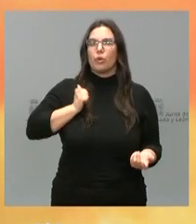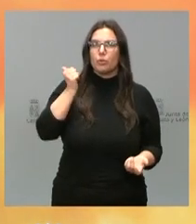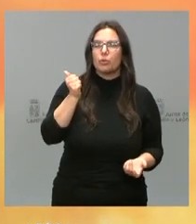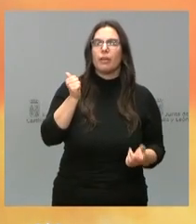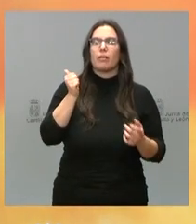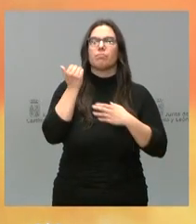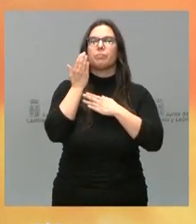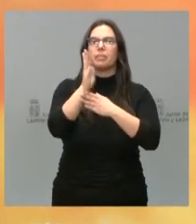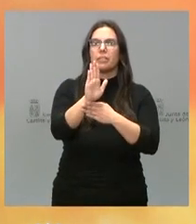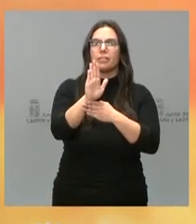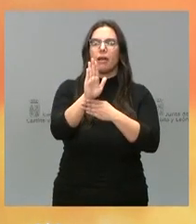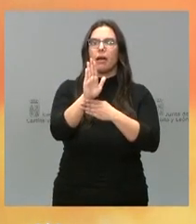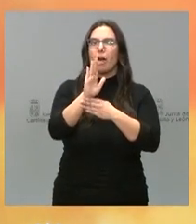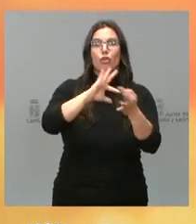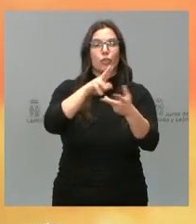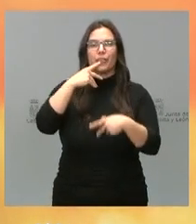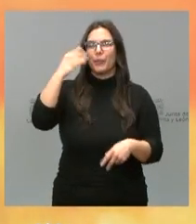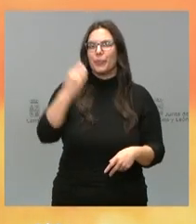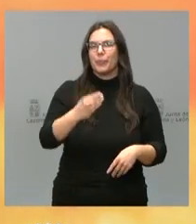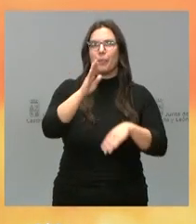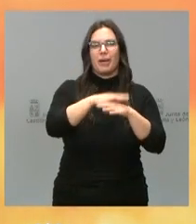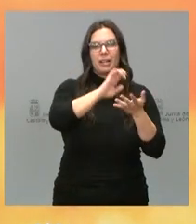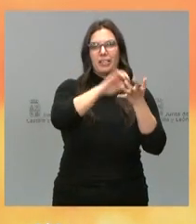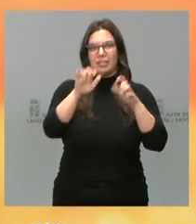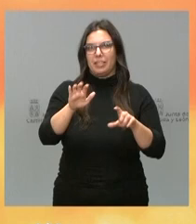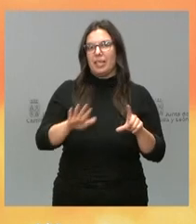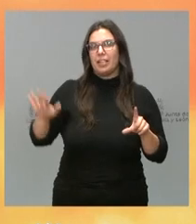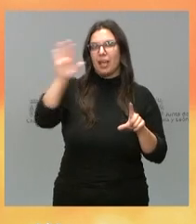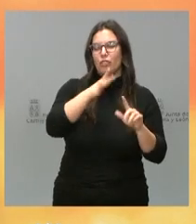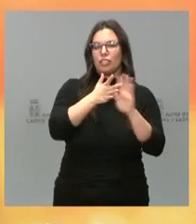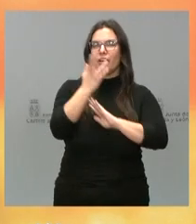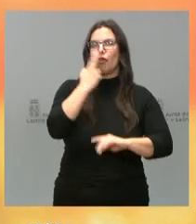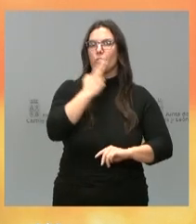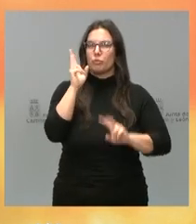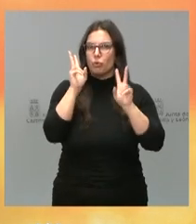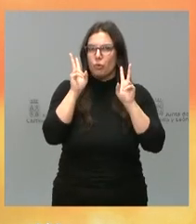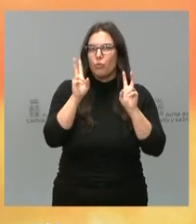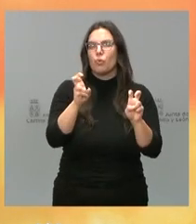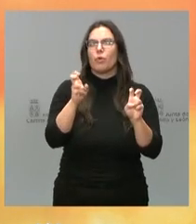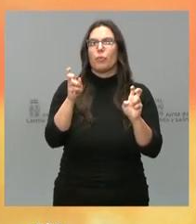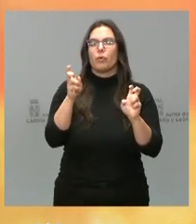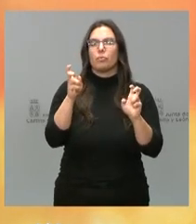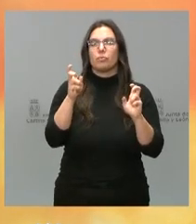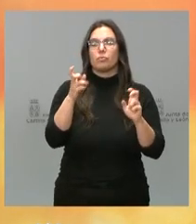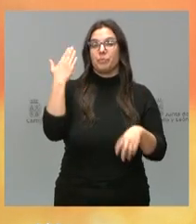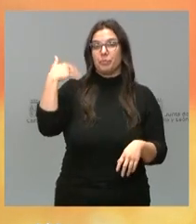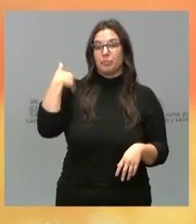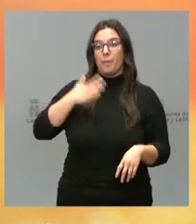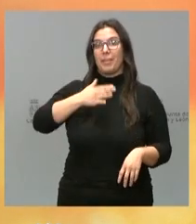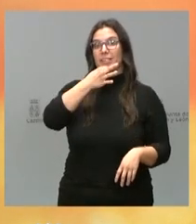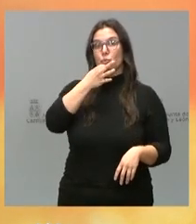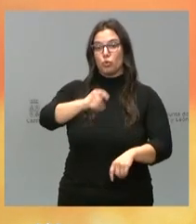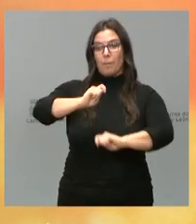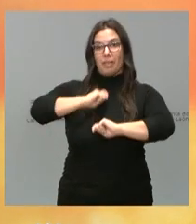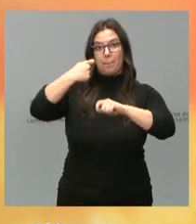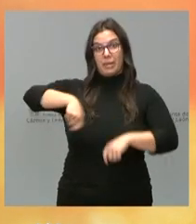presentarles una excelente noticia para Castilla y León y un nuevo compromiso anuncié como saben en mi discurso de